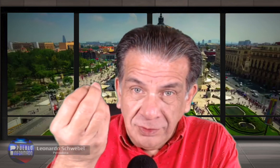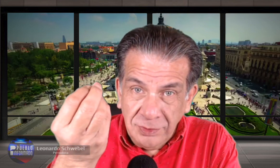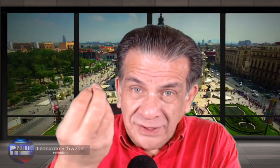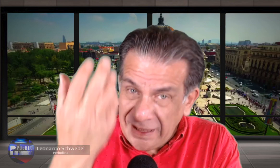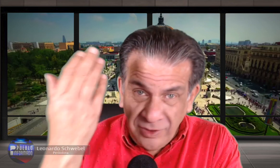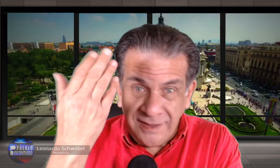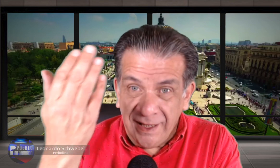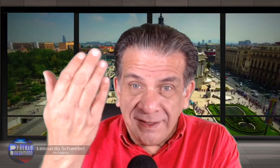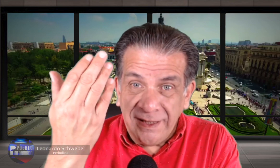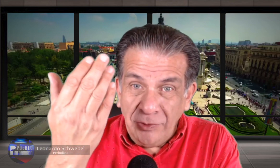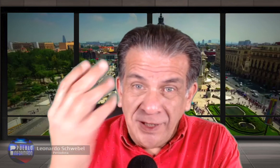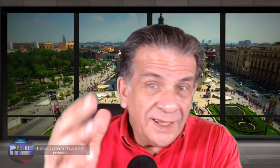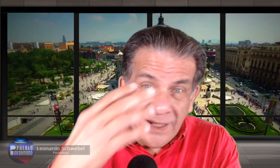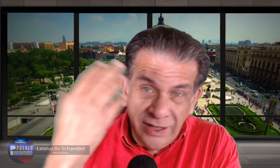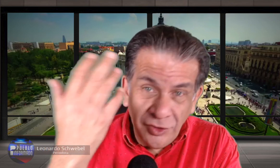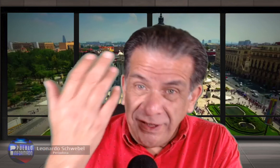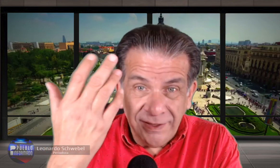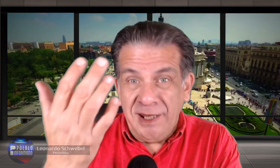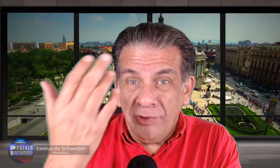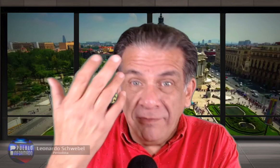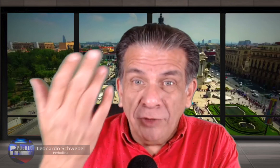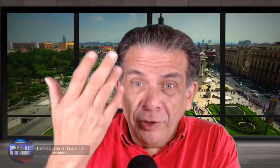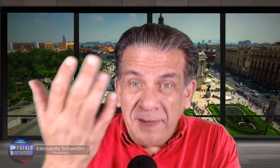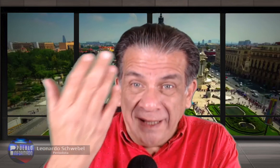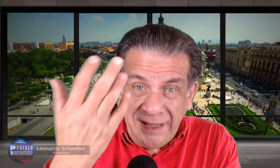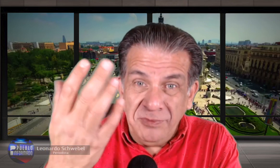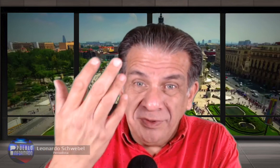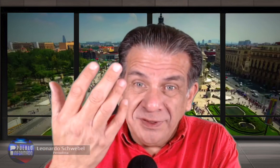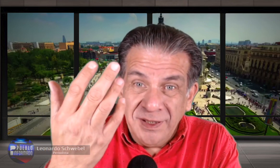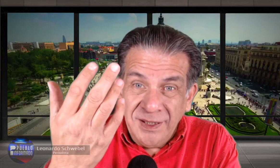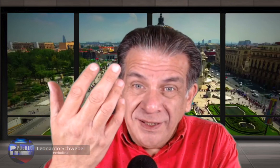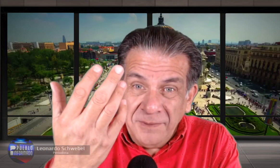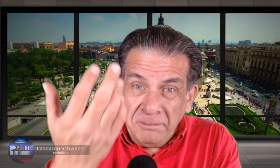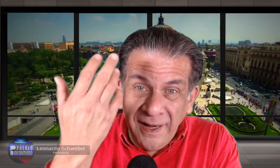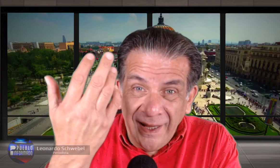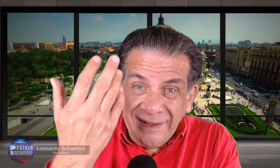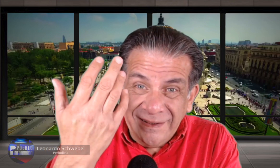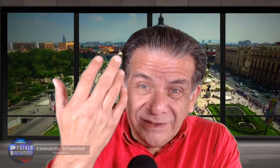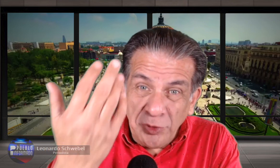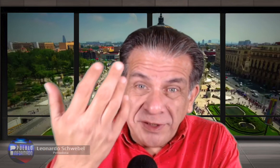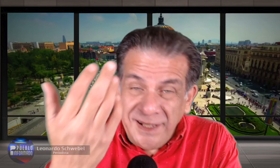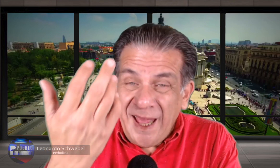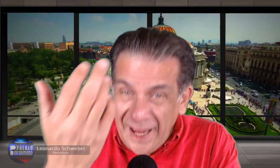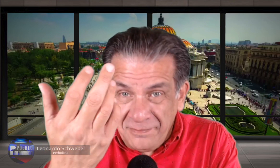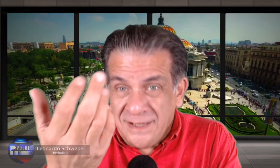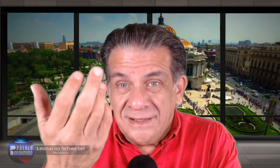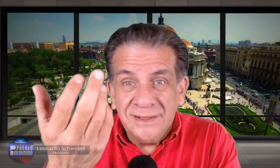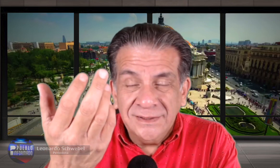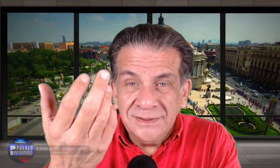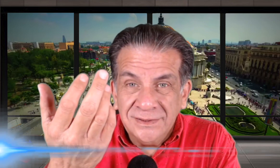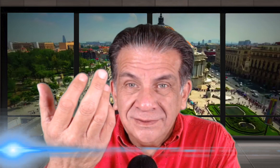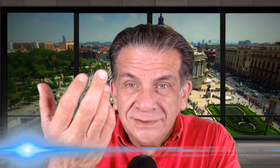no se enteró de lo que hacía García Luna y no se enteró que había un operativo para surtir